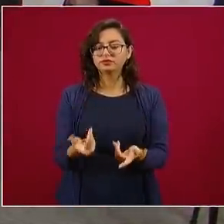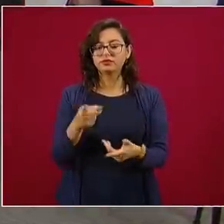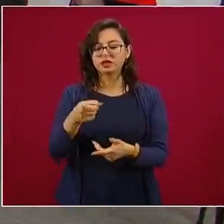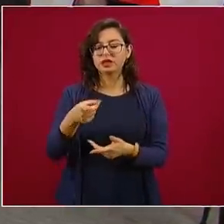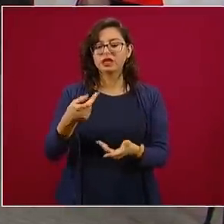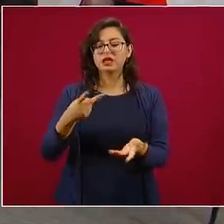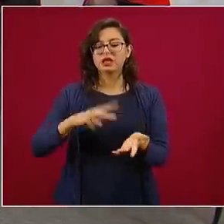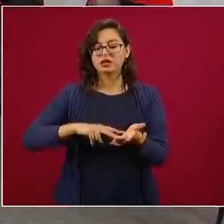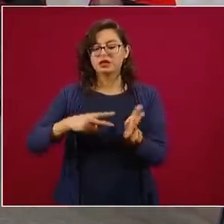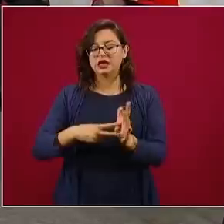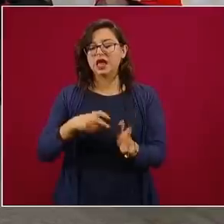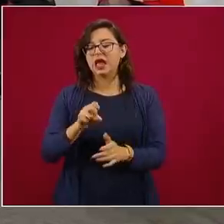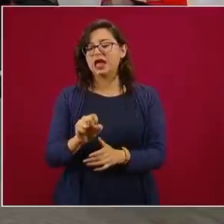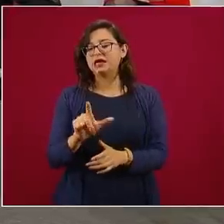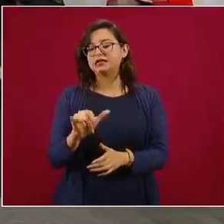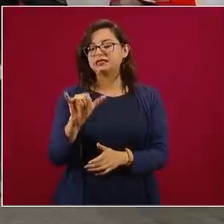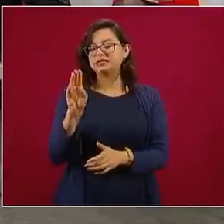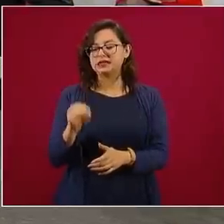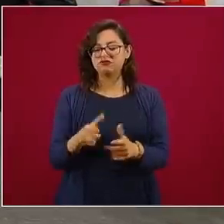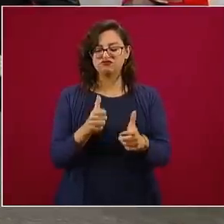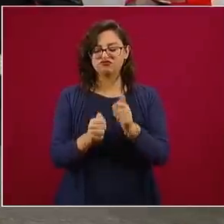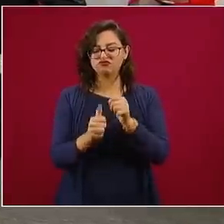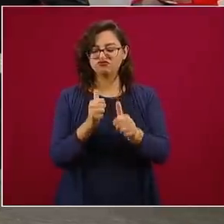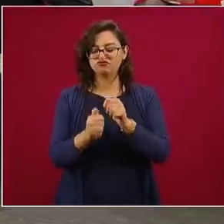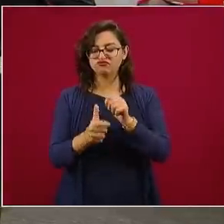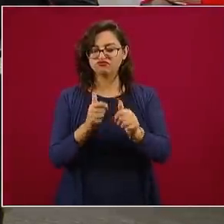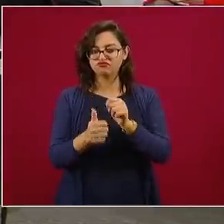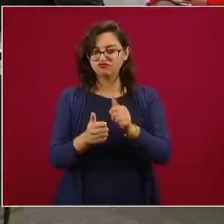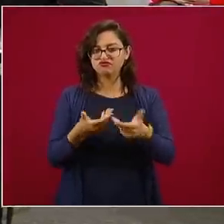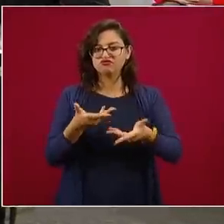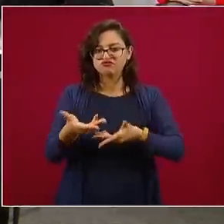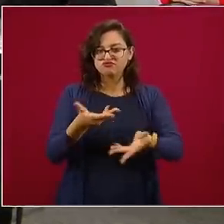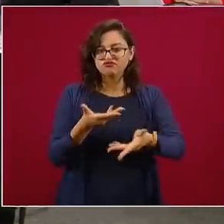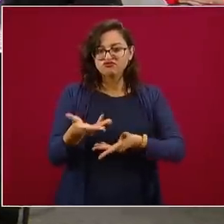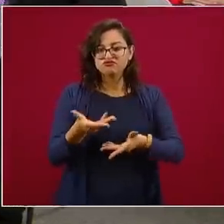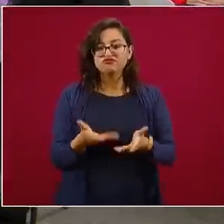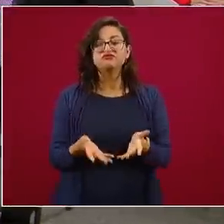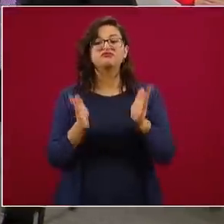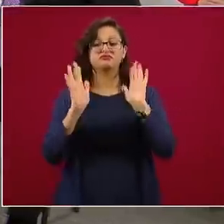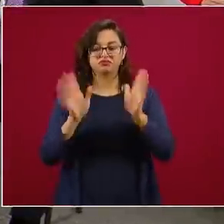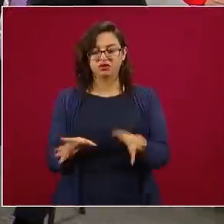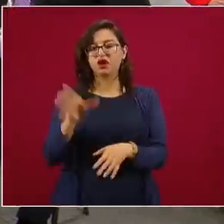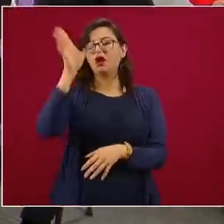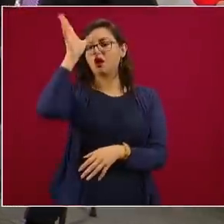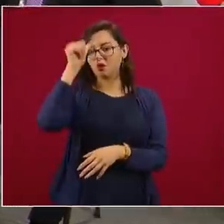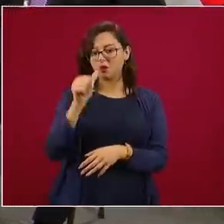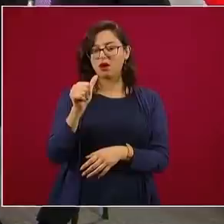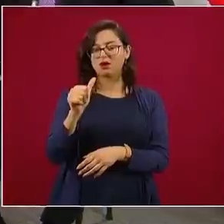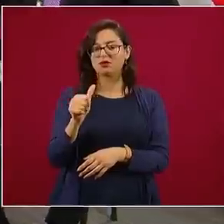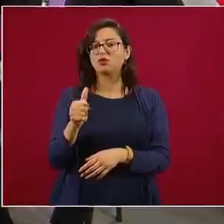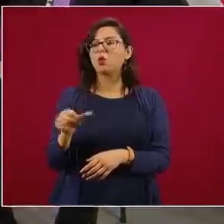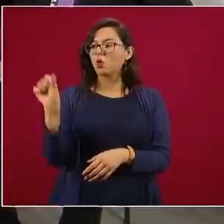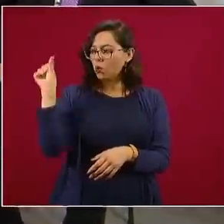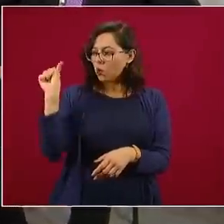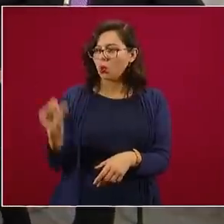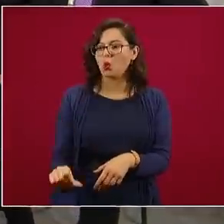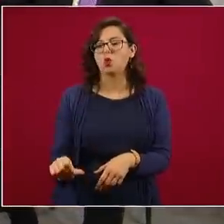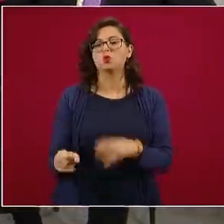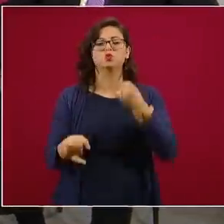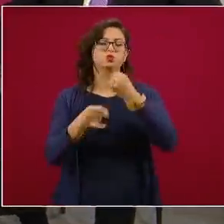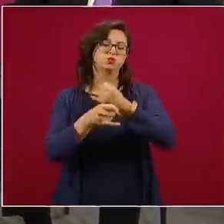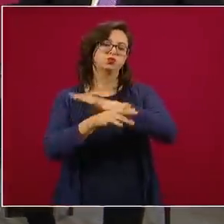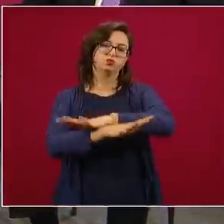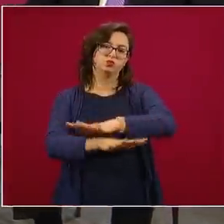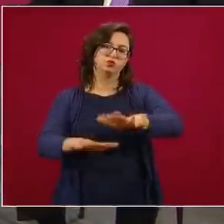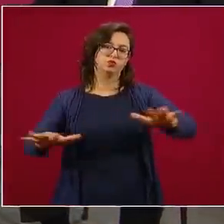ingeniero Slim y ya se acordó informar al pueblo el día